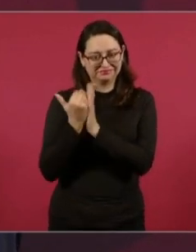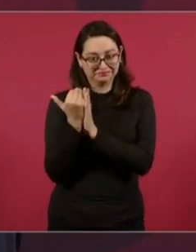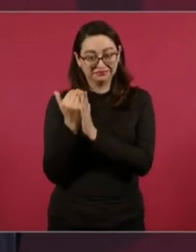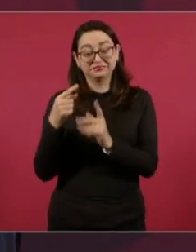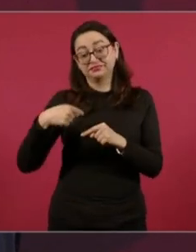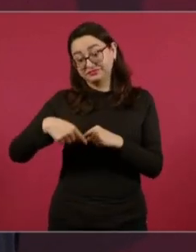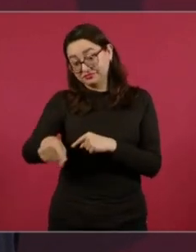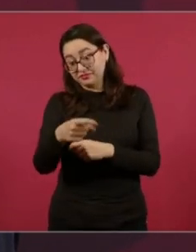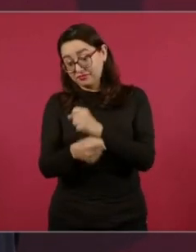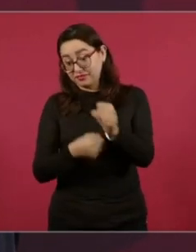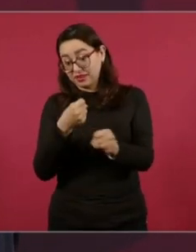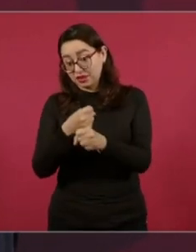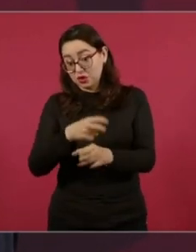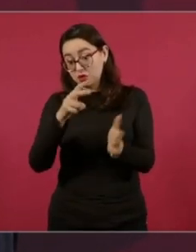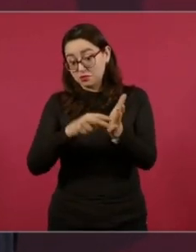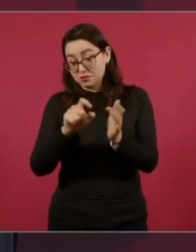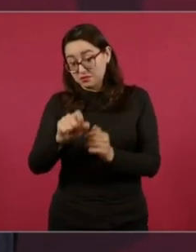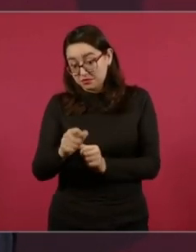y